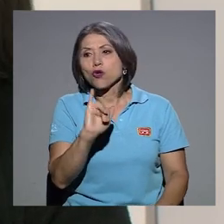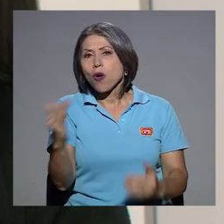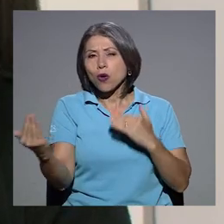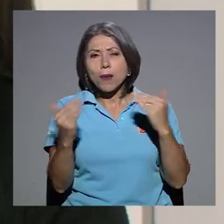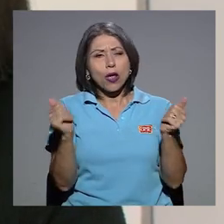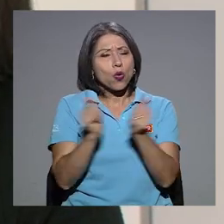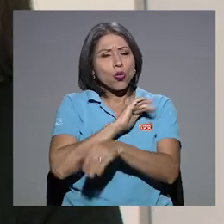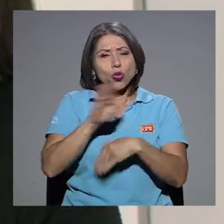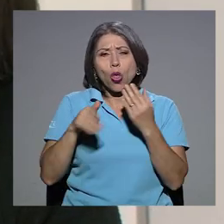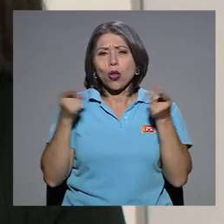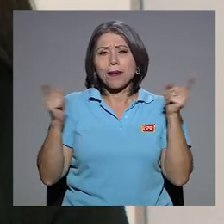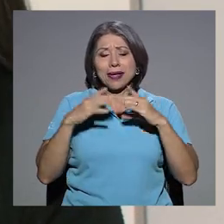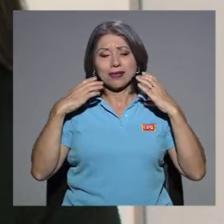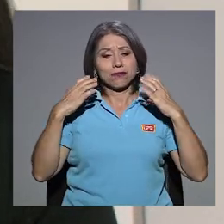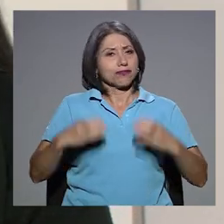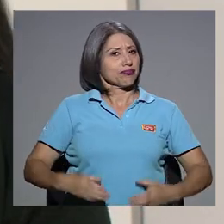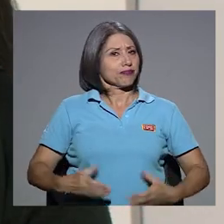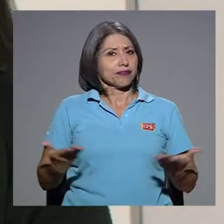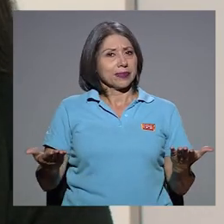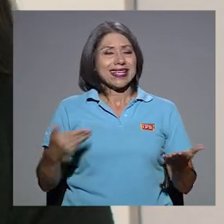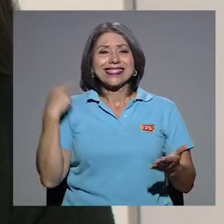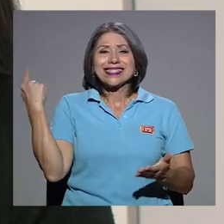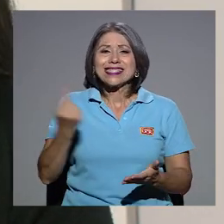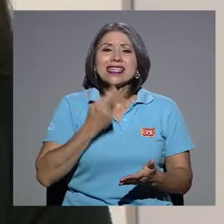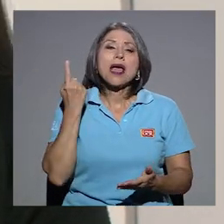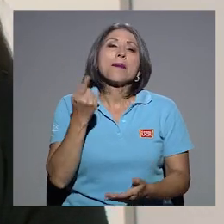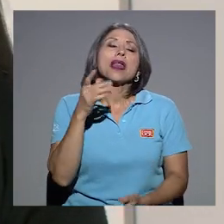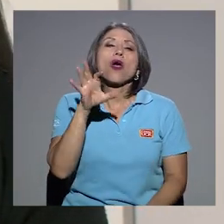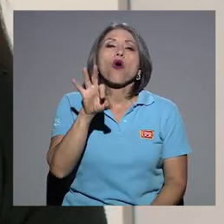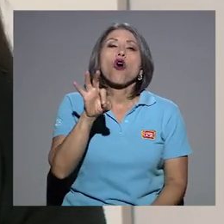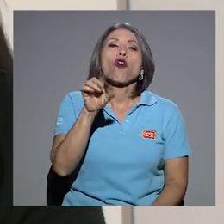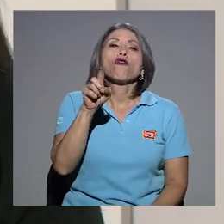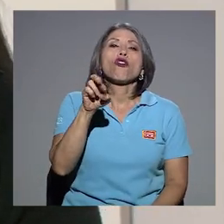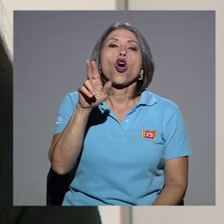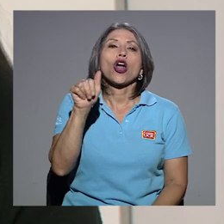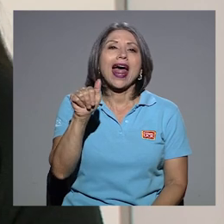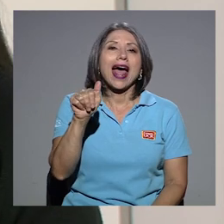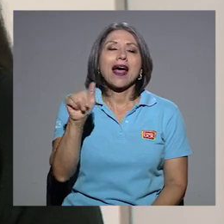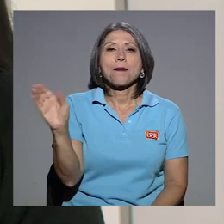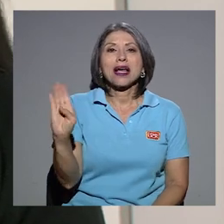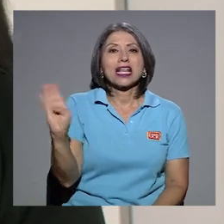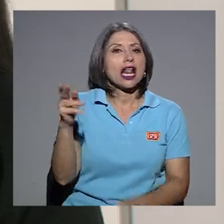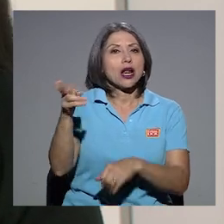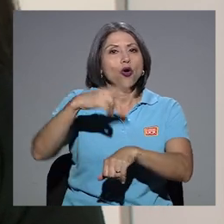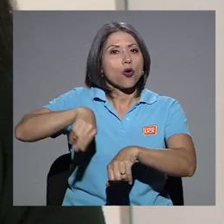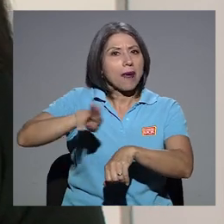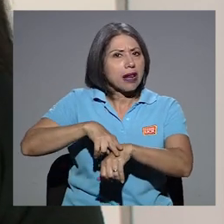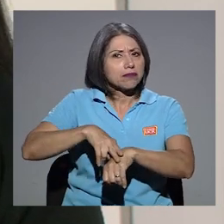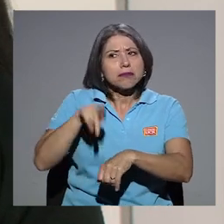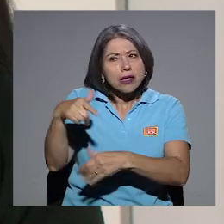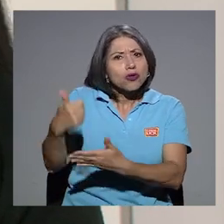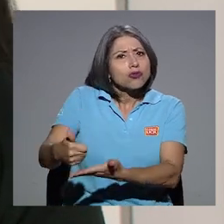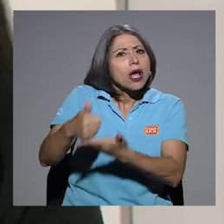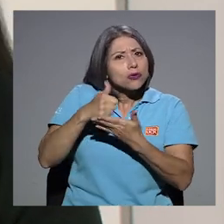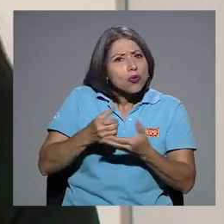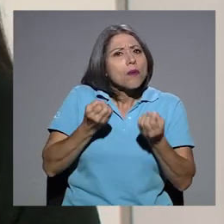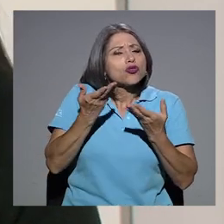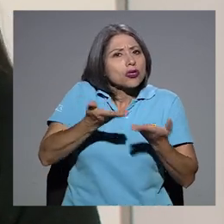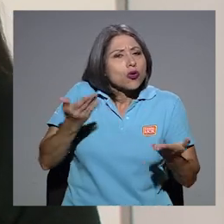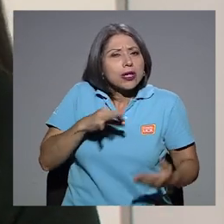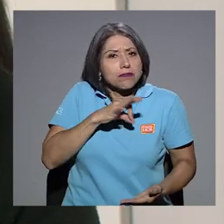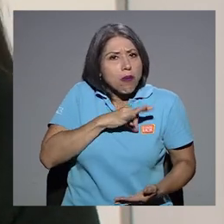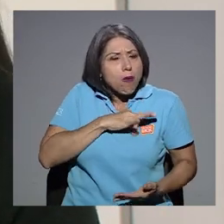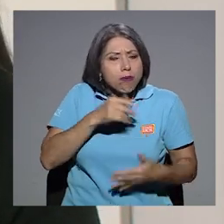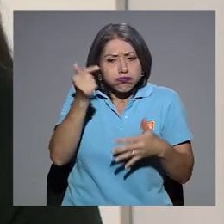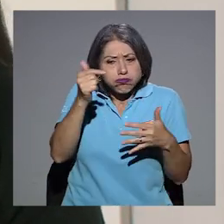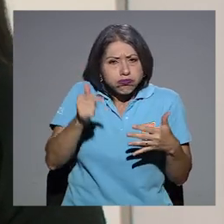organismo, siempre existe una flora bacteriana normal, ¿verdad? Que es la que... hasta nos ayuda en muchas cosas, nos